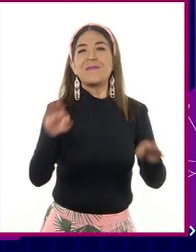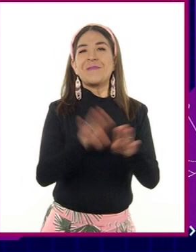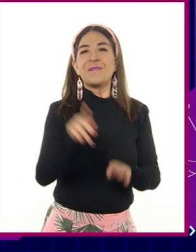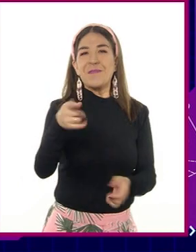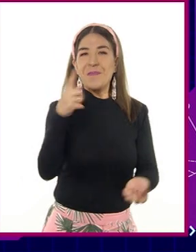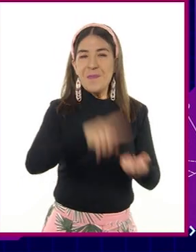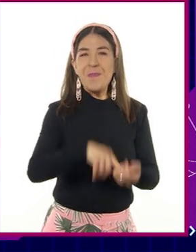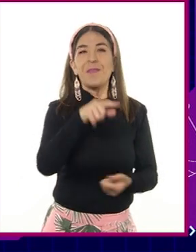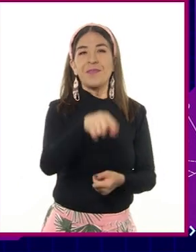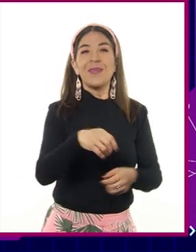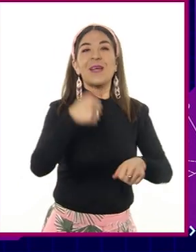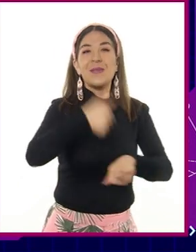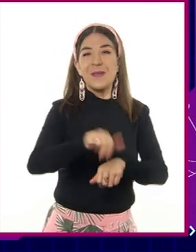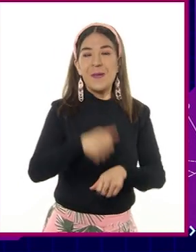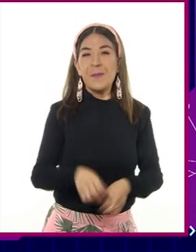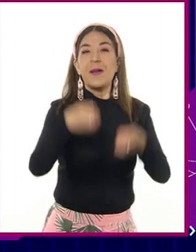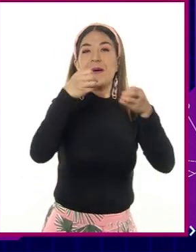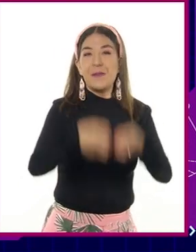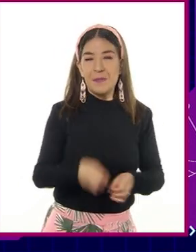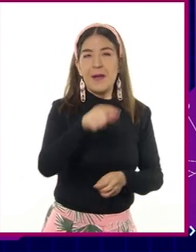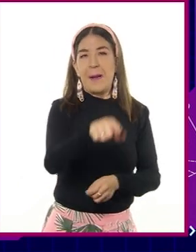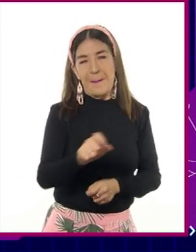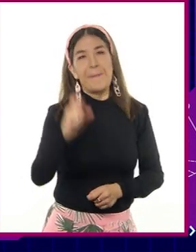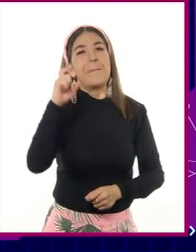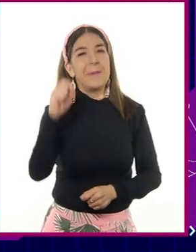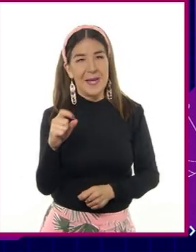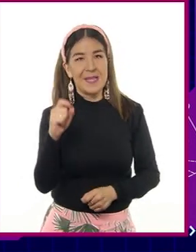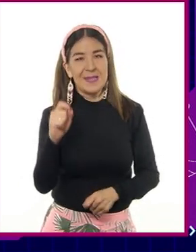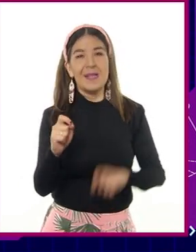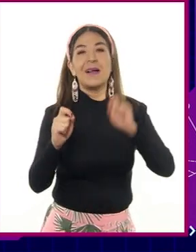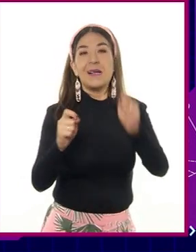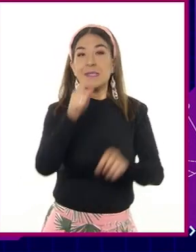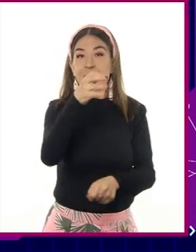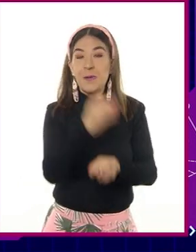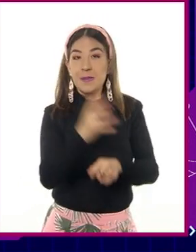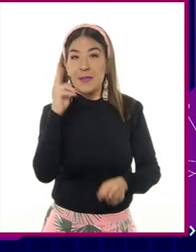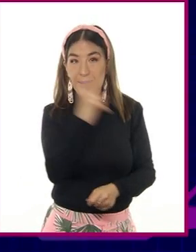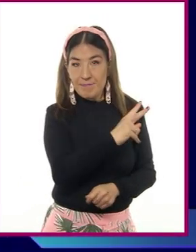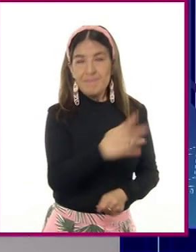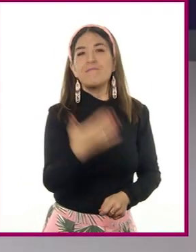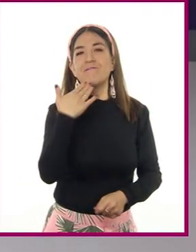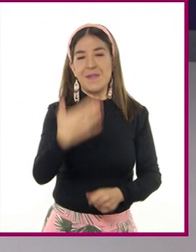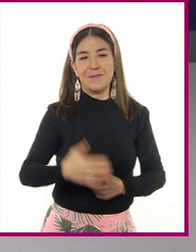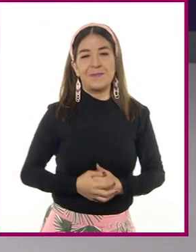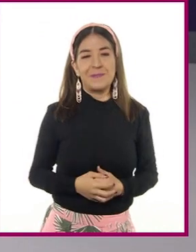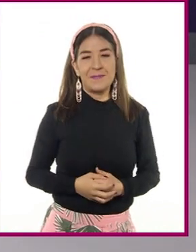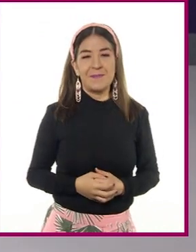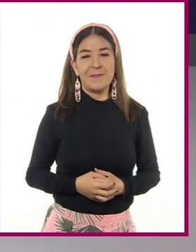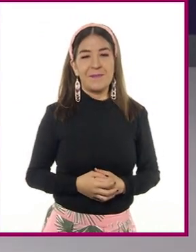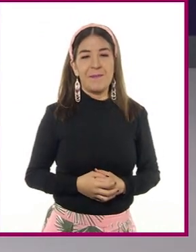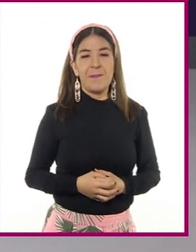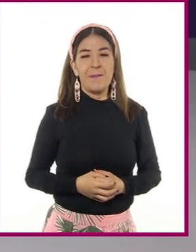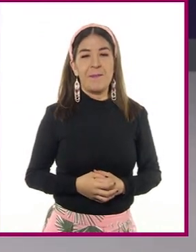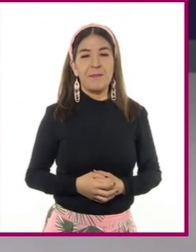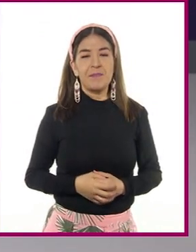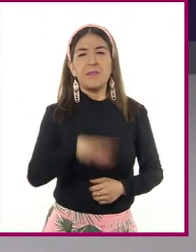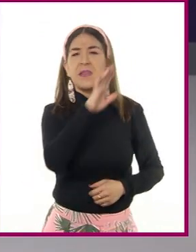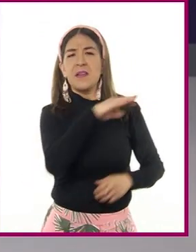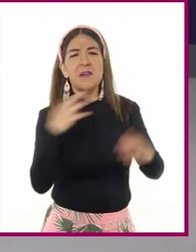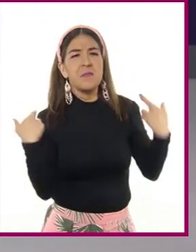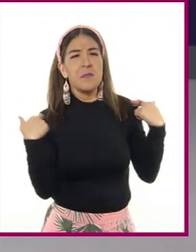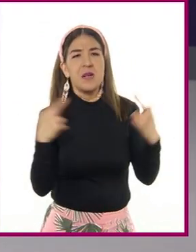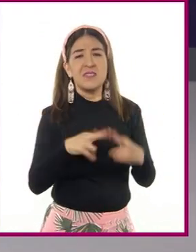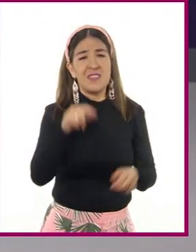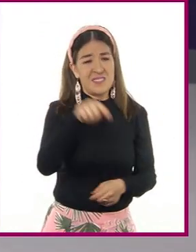la 10ª posición es 20, es decir, que tu observación es correcta. Pero maestra Leti, es